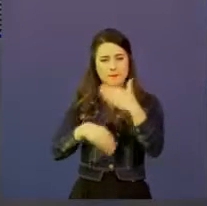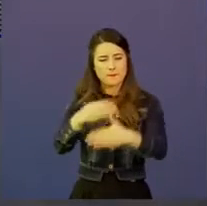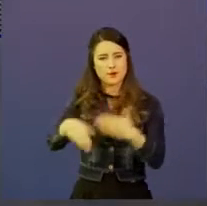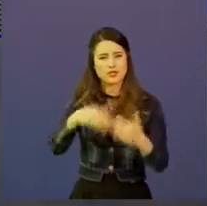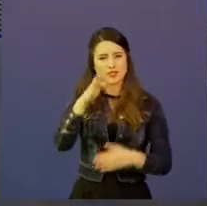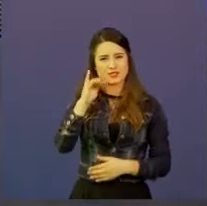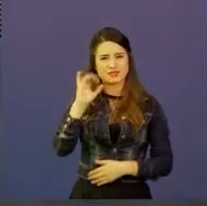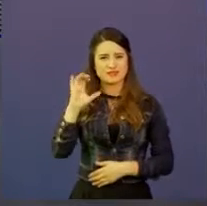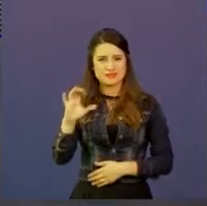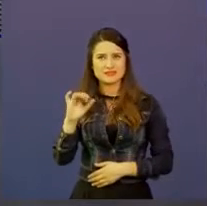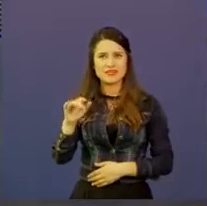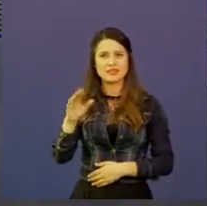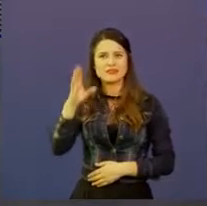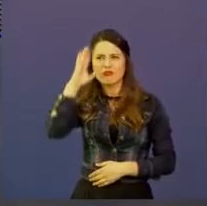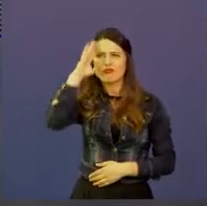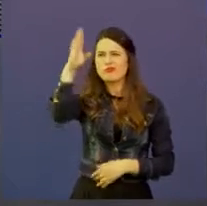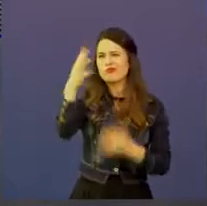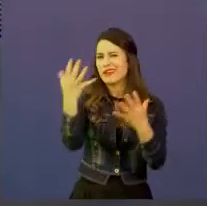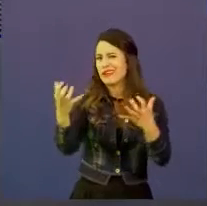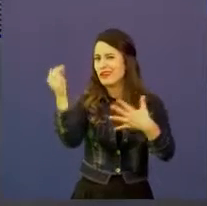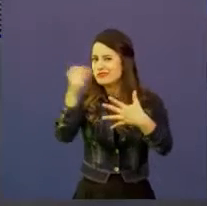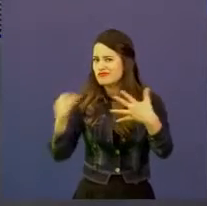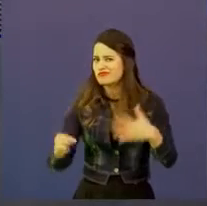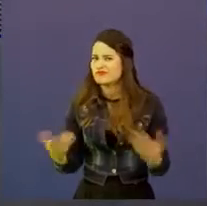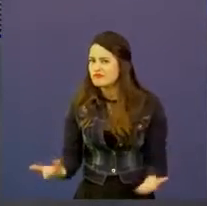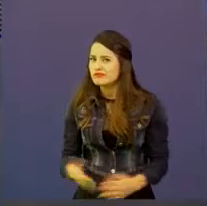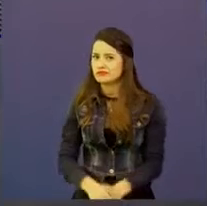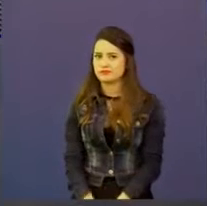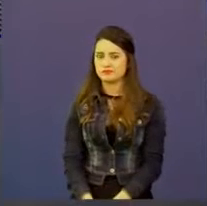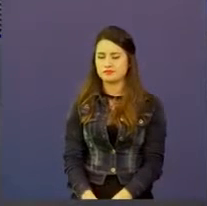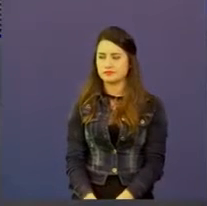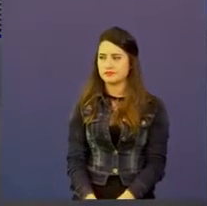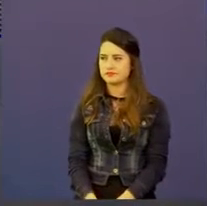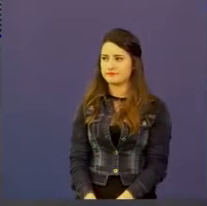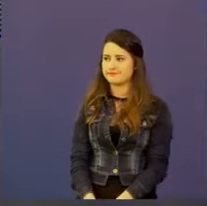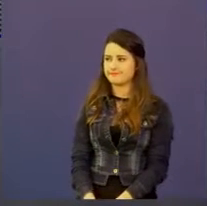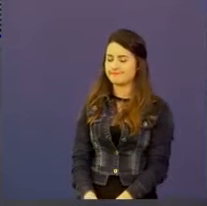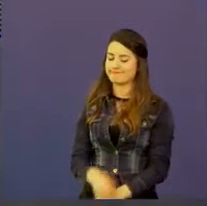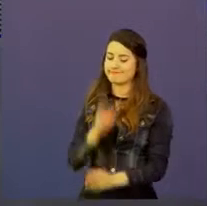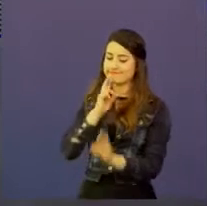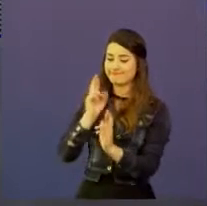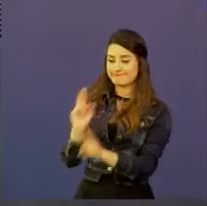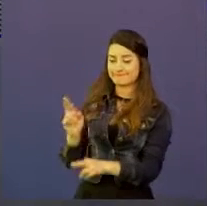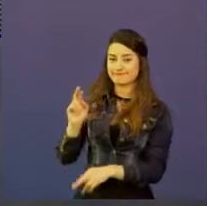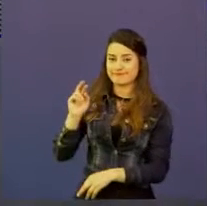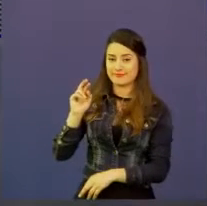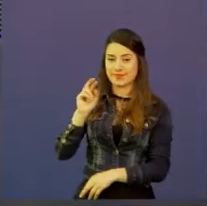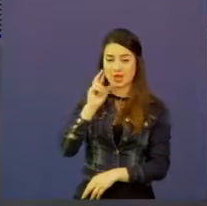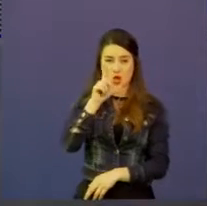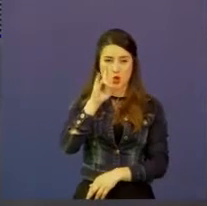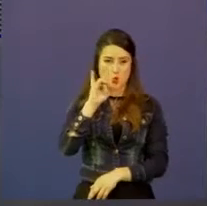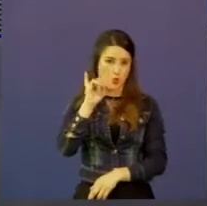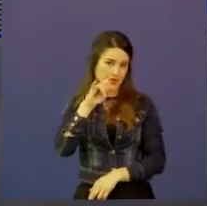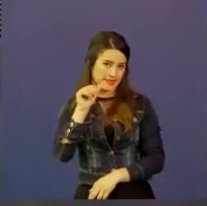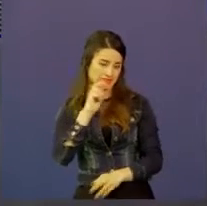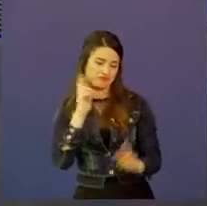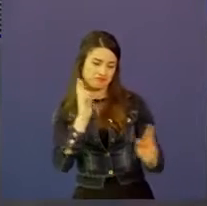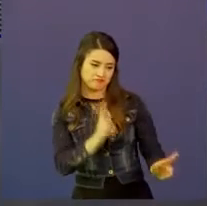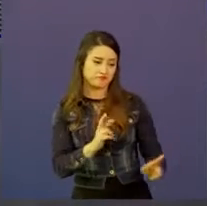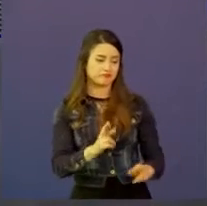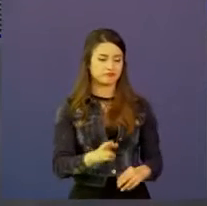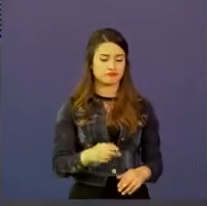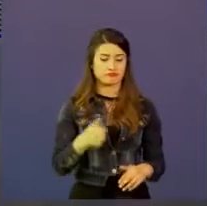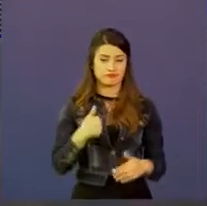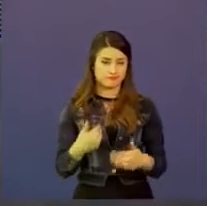este momento tan importante de desarrollo educativo? Pues, Luisita, yo estoy muy orgullosa del trabajo